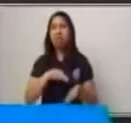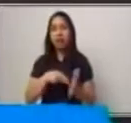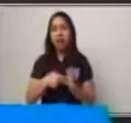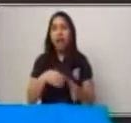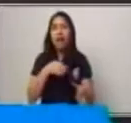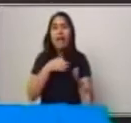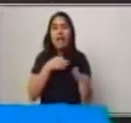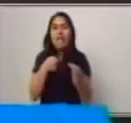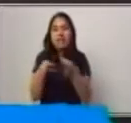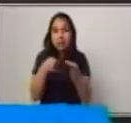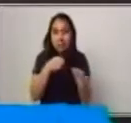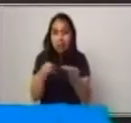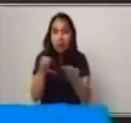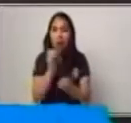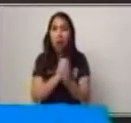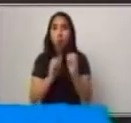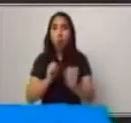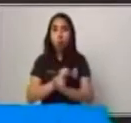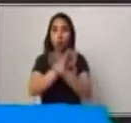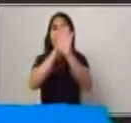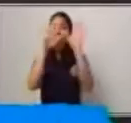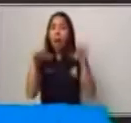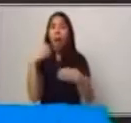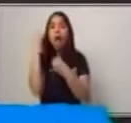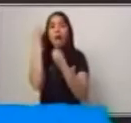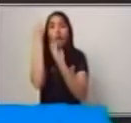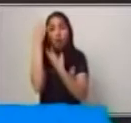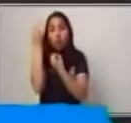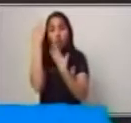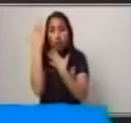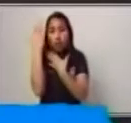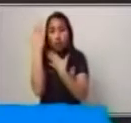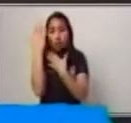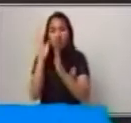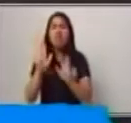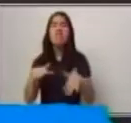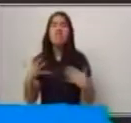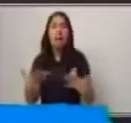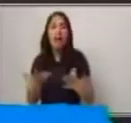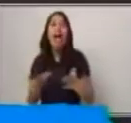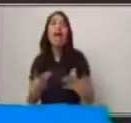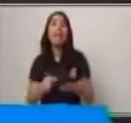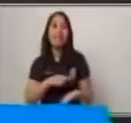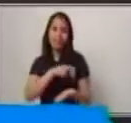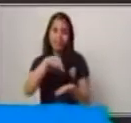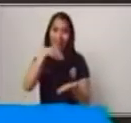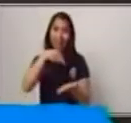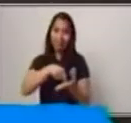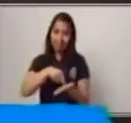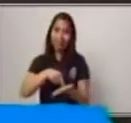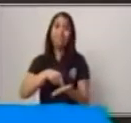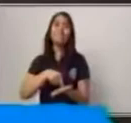comas. ¿Ves tú algún elemento que vaya entre comas en esta oración?